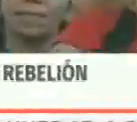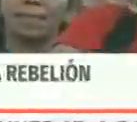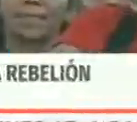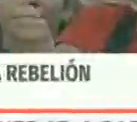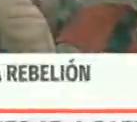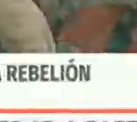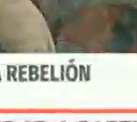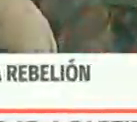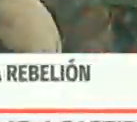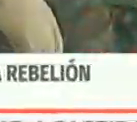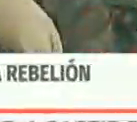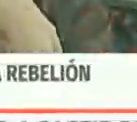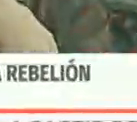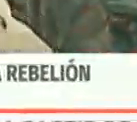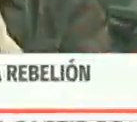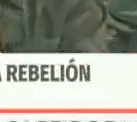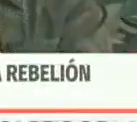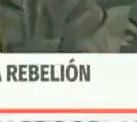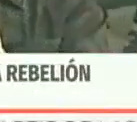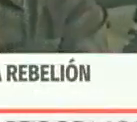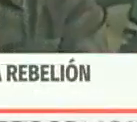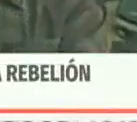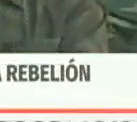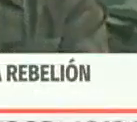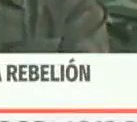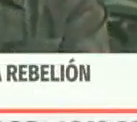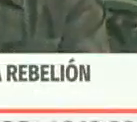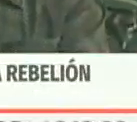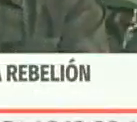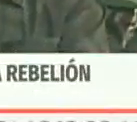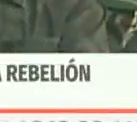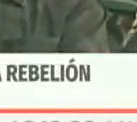...27 años en un camino de redención nacional.